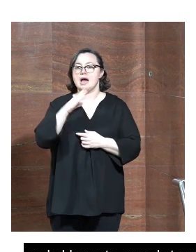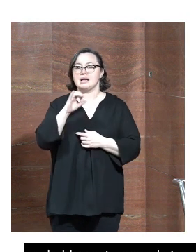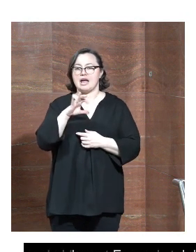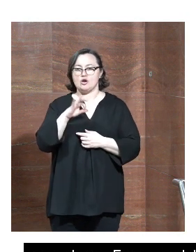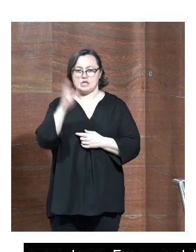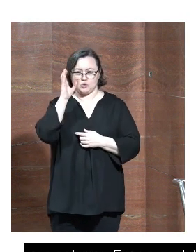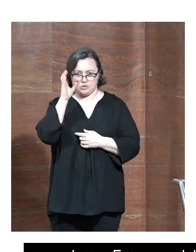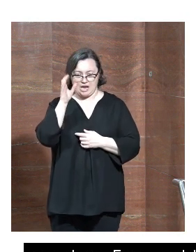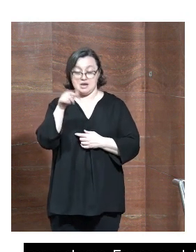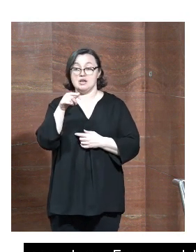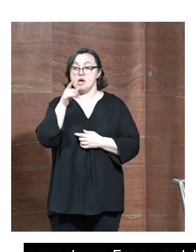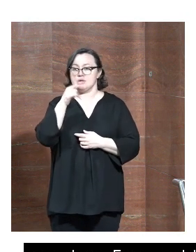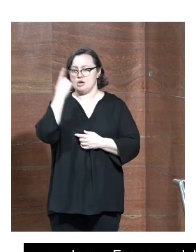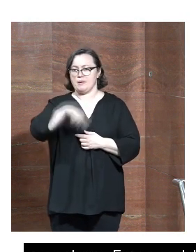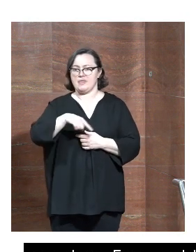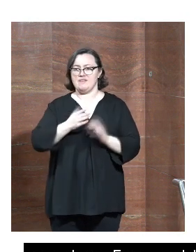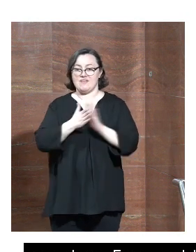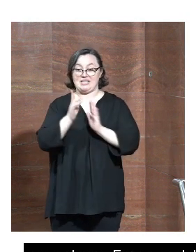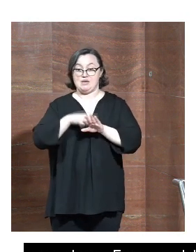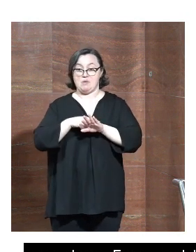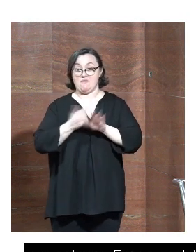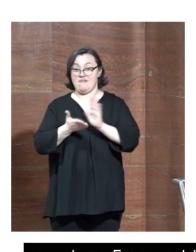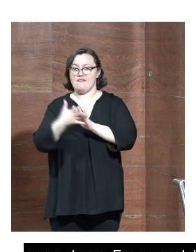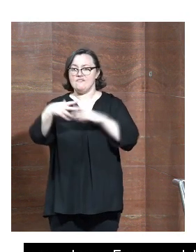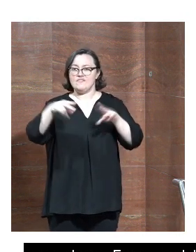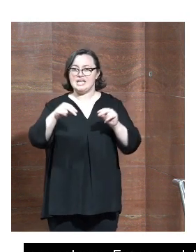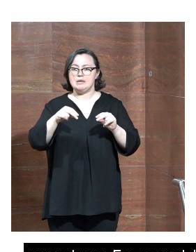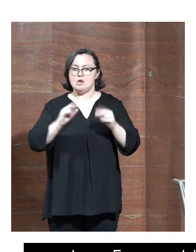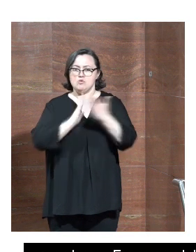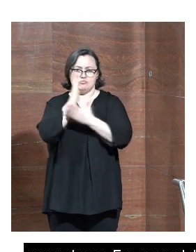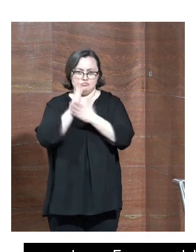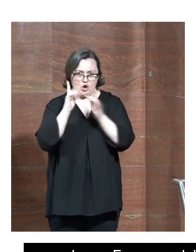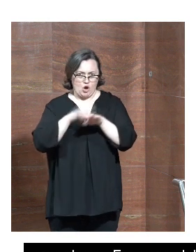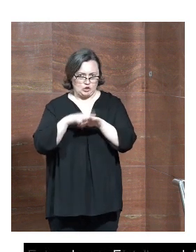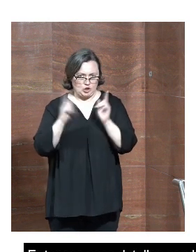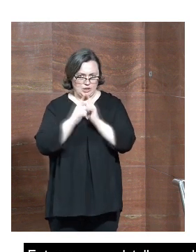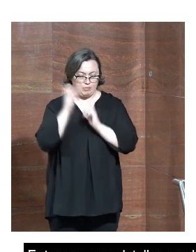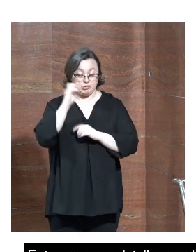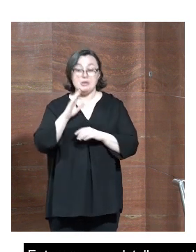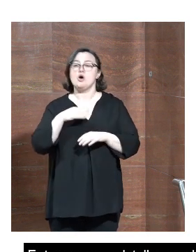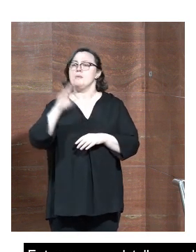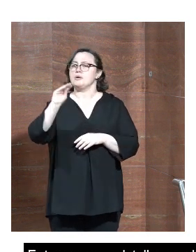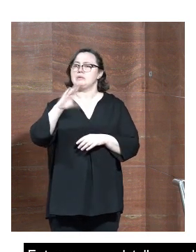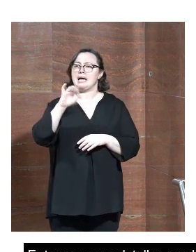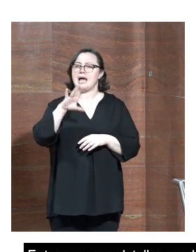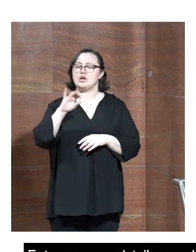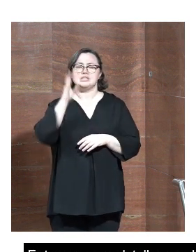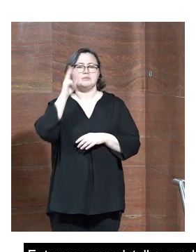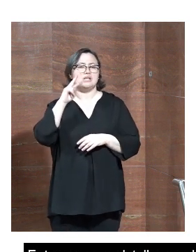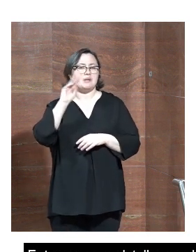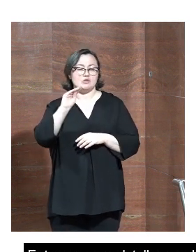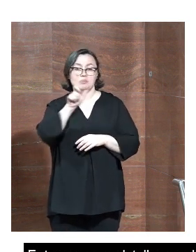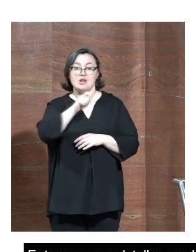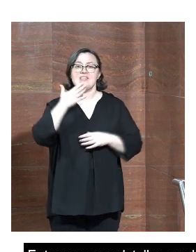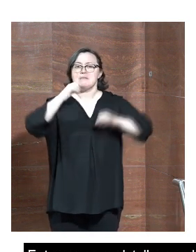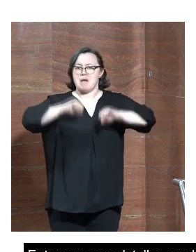porque ahora ya se nos va acabando el tiempo, podemos tener intervenciones más cortas. Pero, Carlos, tu experiencia como